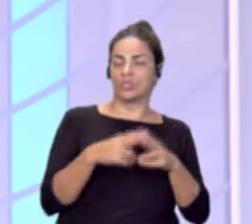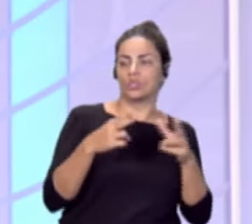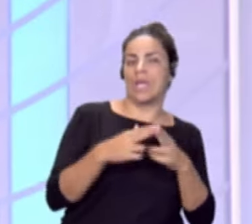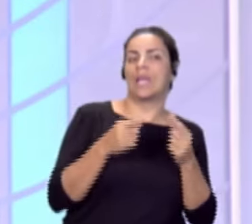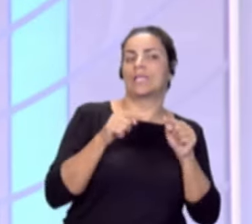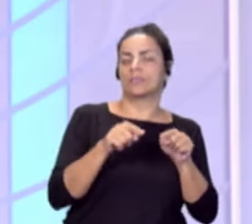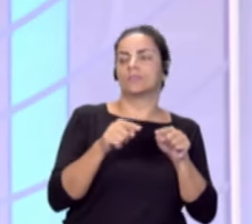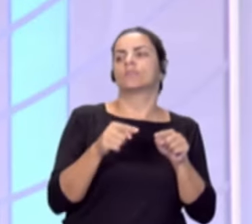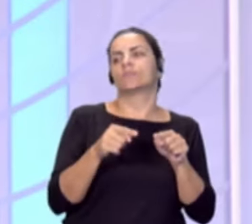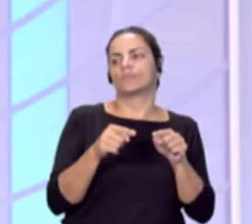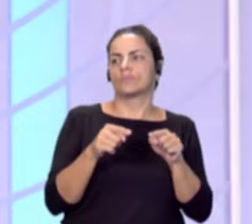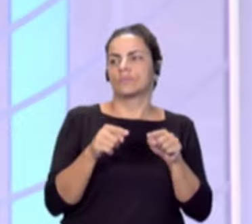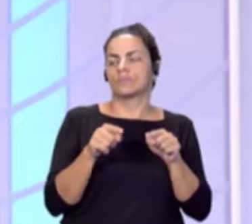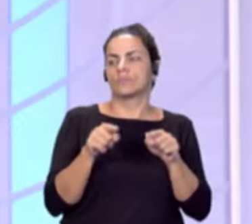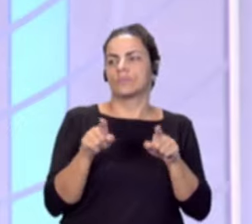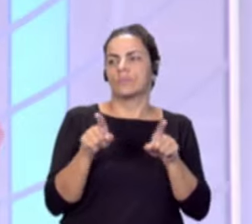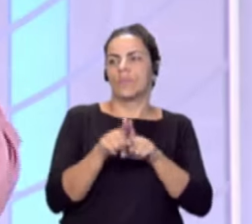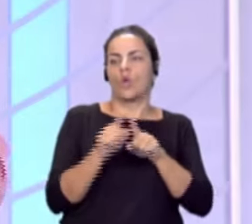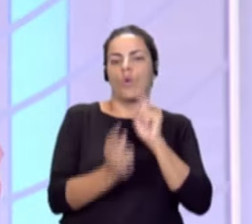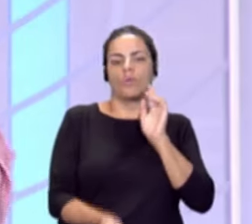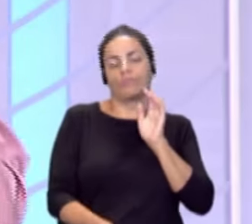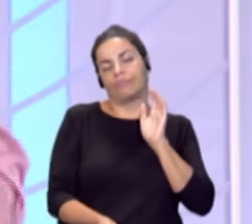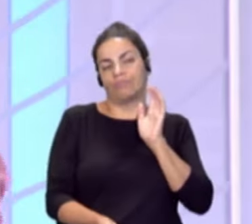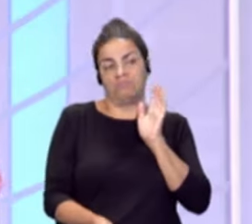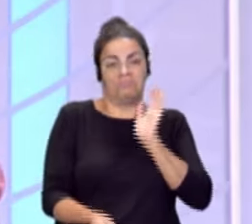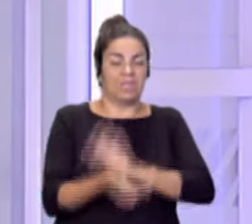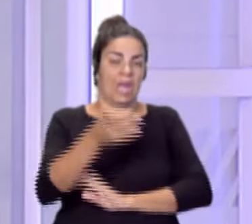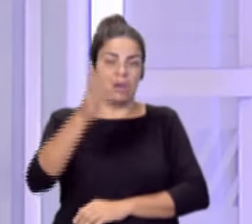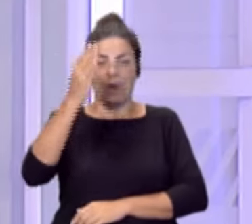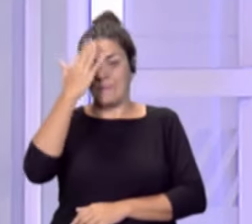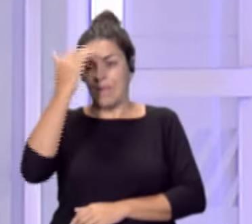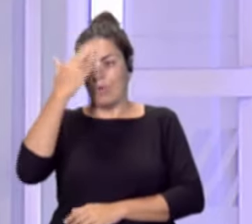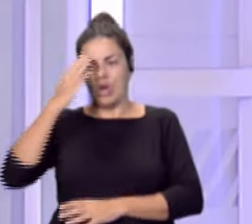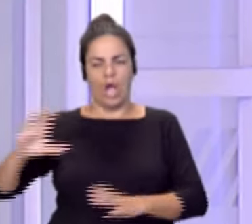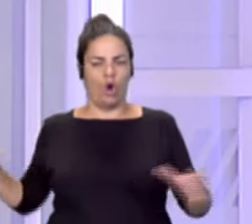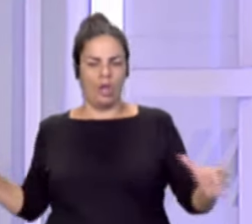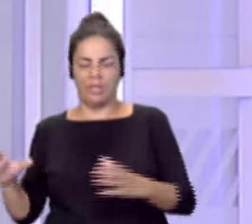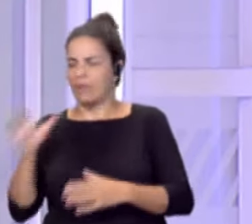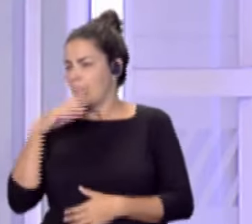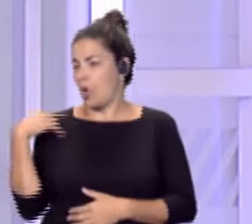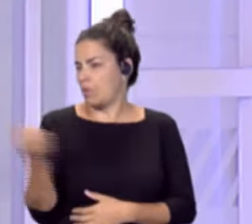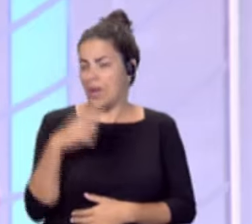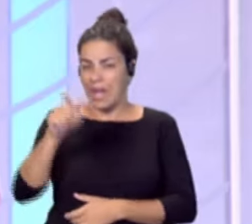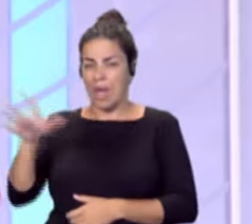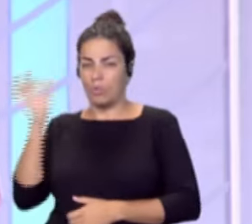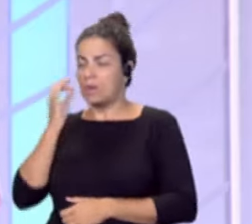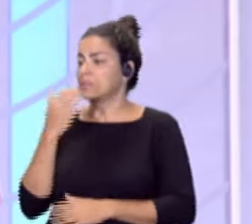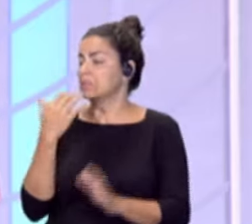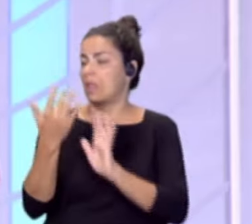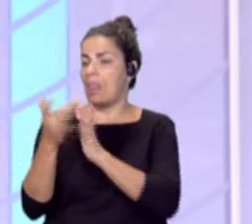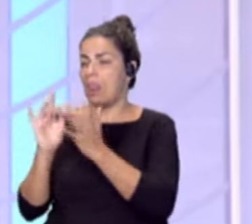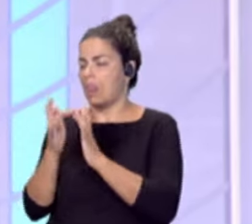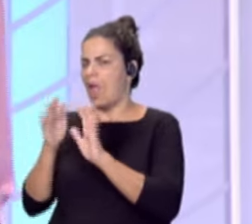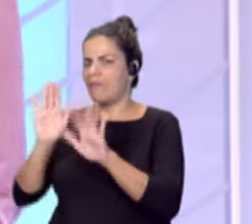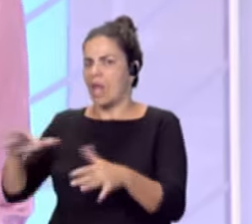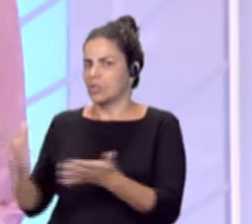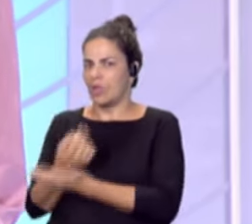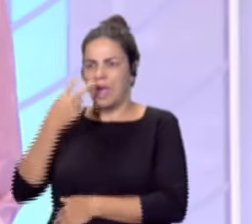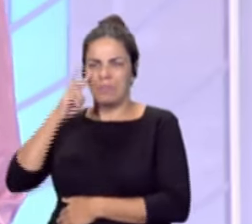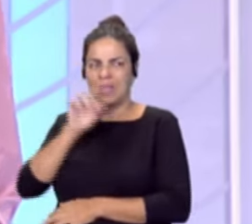una memoria colectiva, porque nosotras, cuando hablamos entre nosotras, todas hemos tenido este tipo de experiencias, sí, y no lo